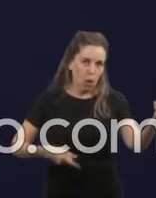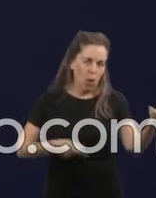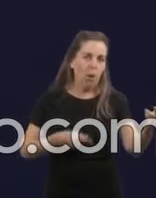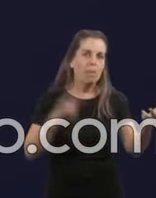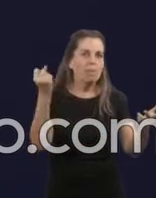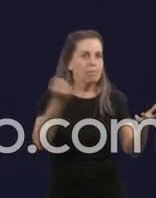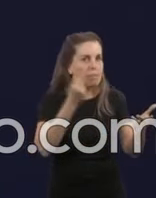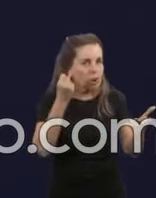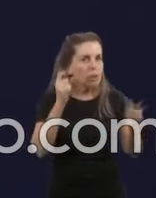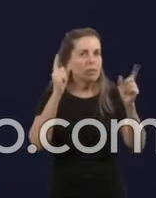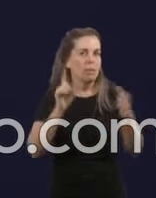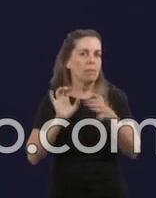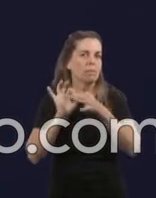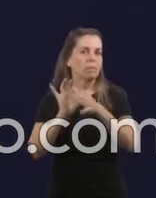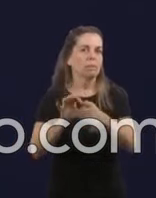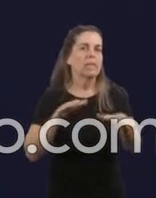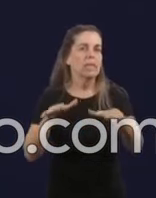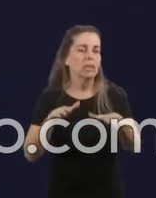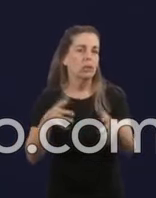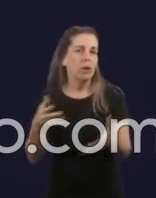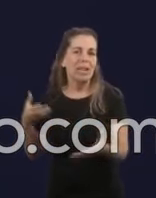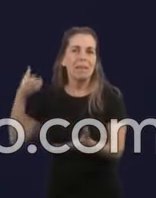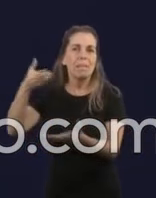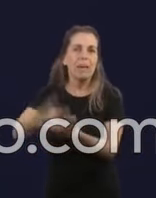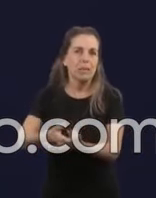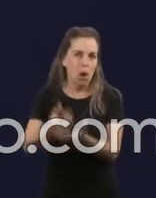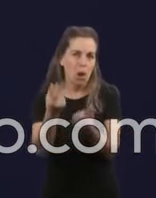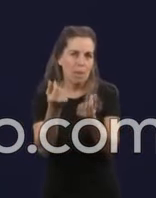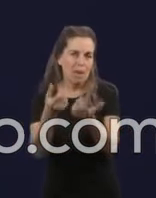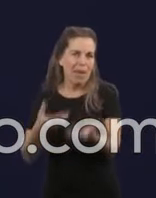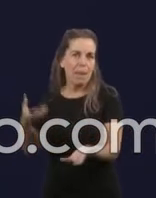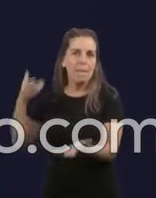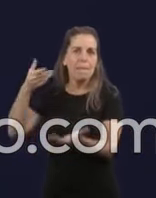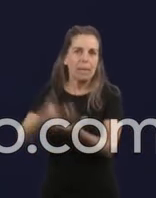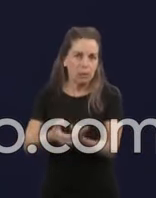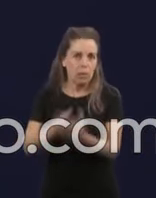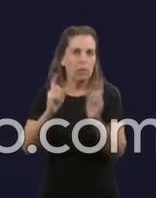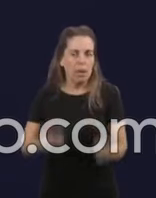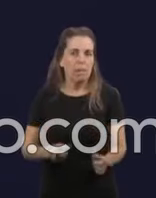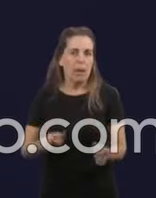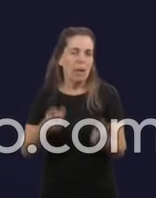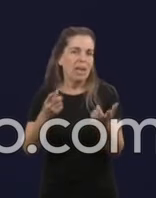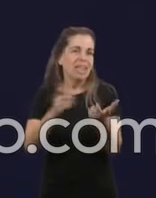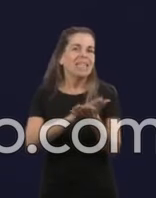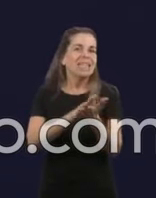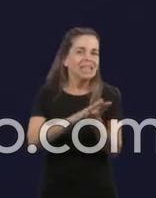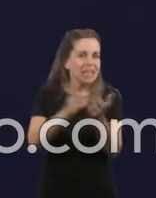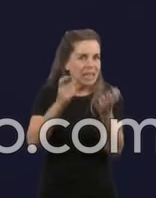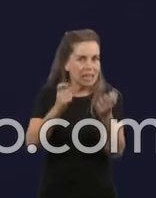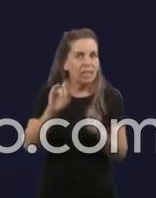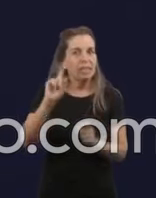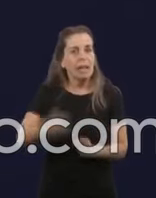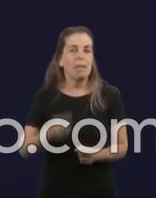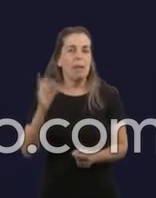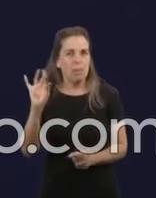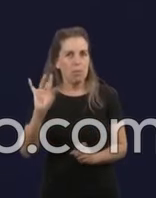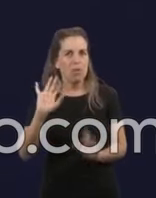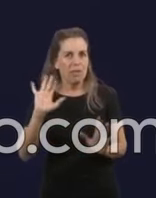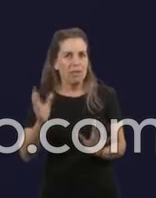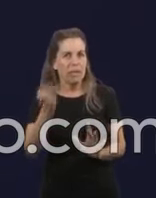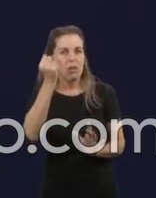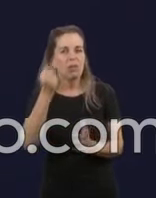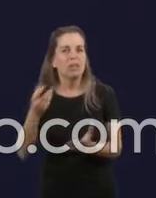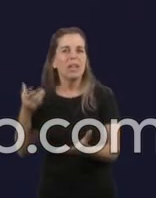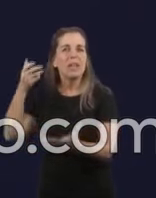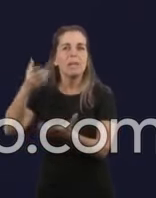de cuestiones tan elementales como la inversión No tan elementales y tan difíciles por otro lado Eh vos Imagínate